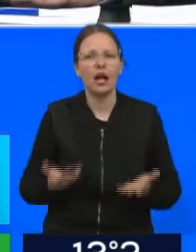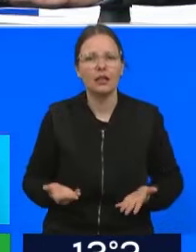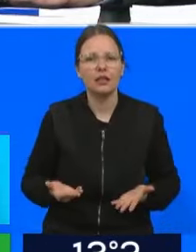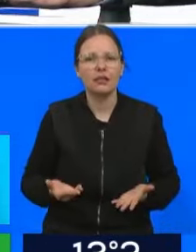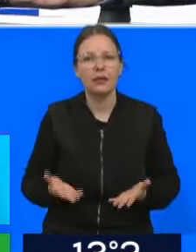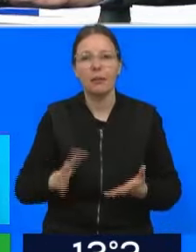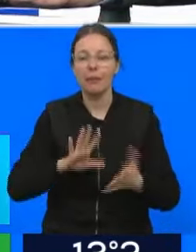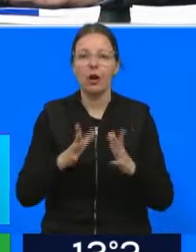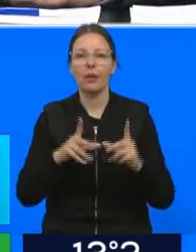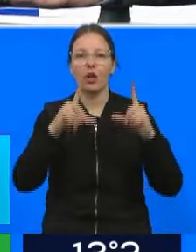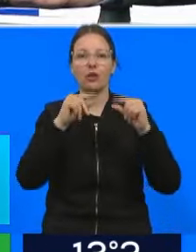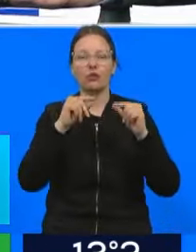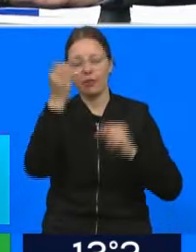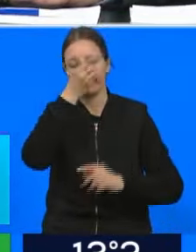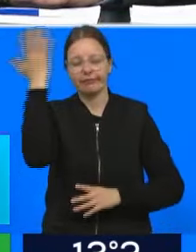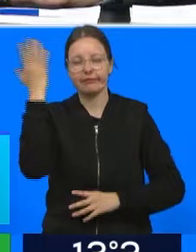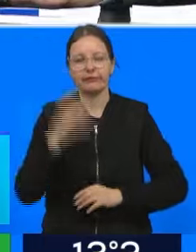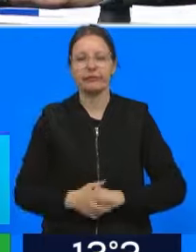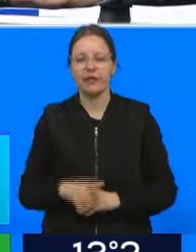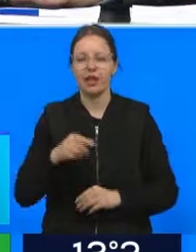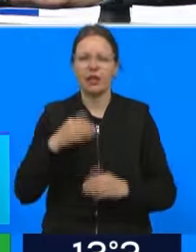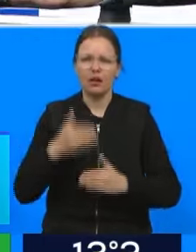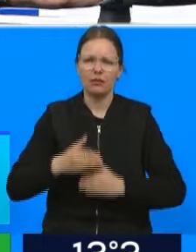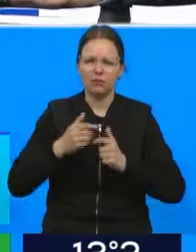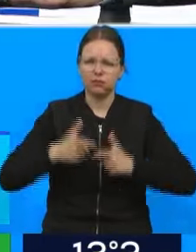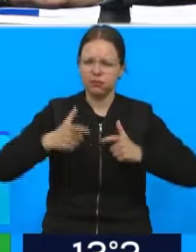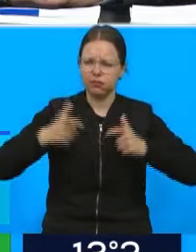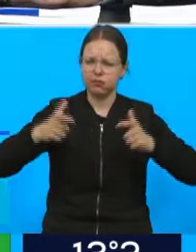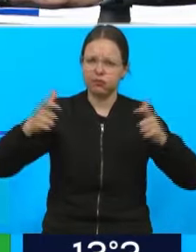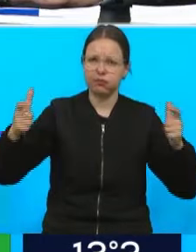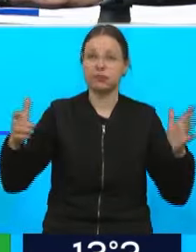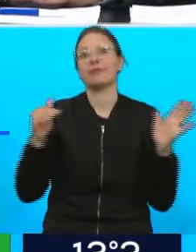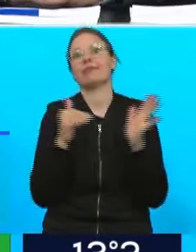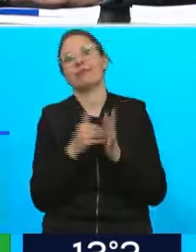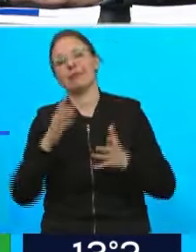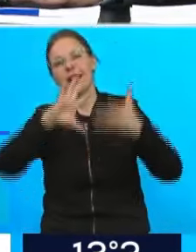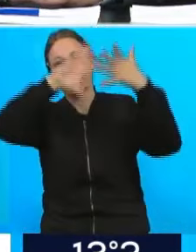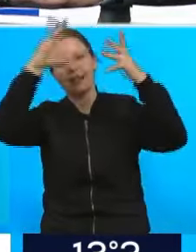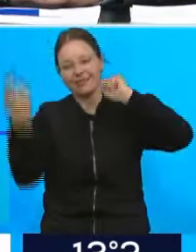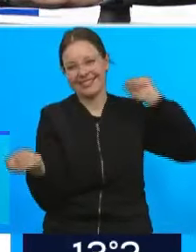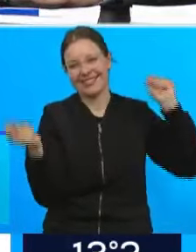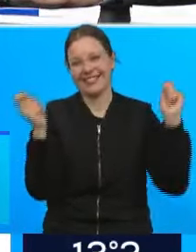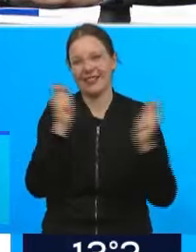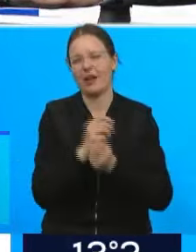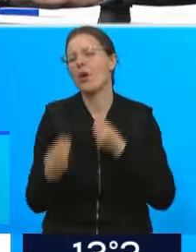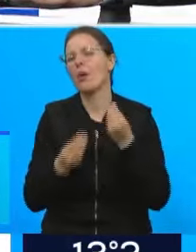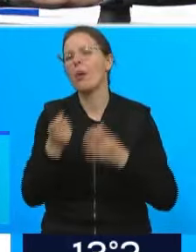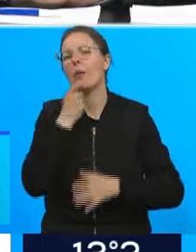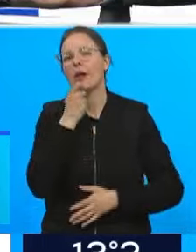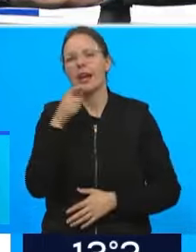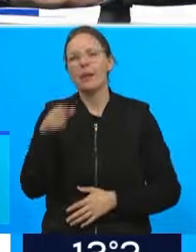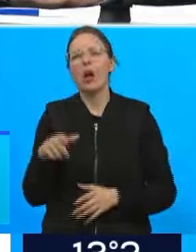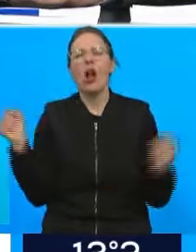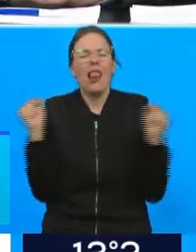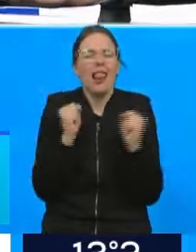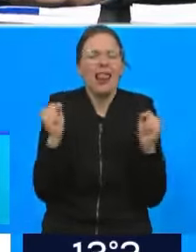números oficiales, es un fenómeno creciente, entendido también a partir del cambio climático, que es la afectación de la producción por heladas tardías.